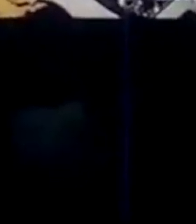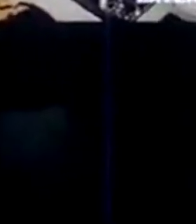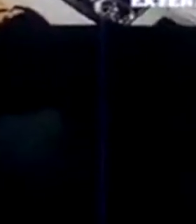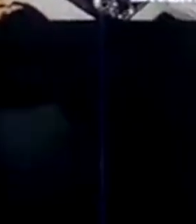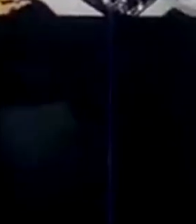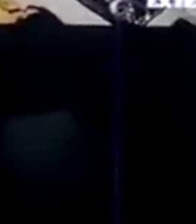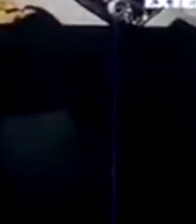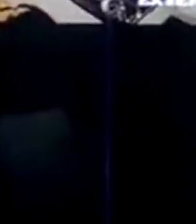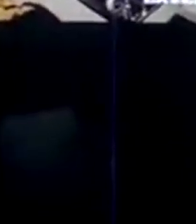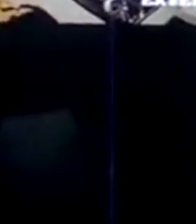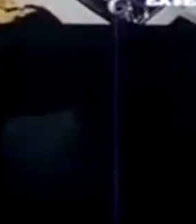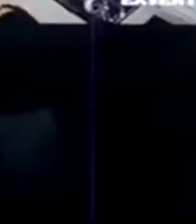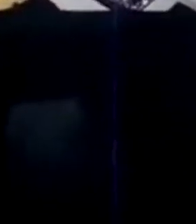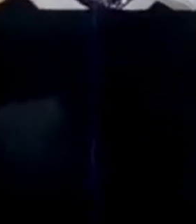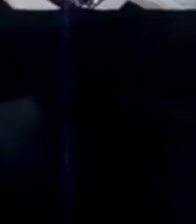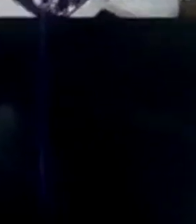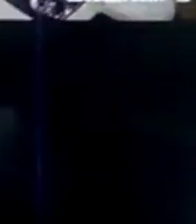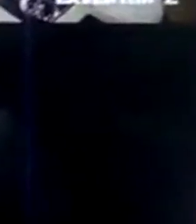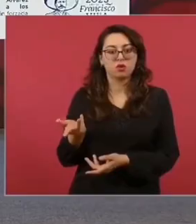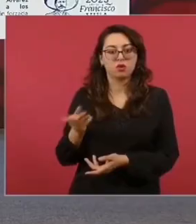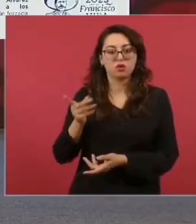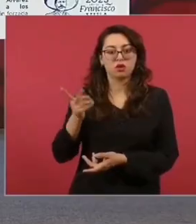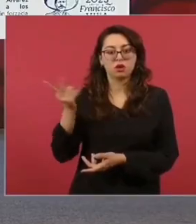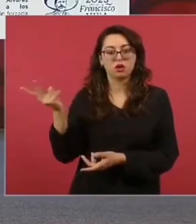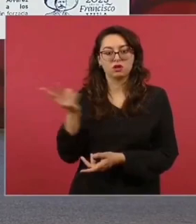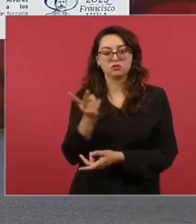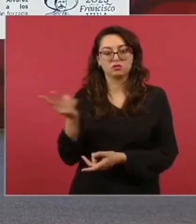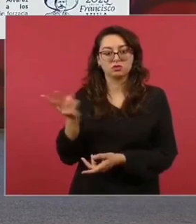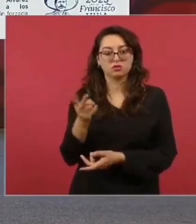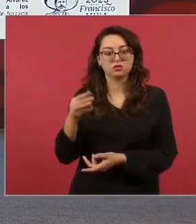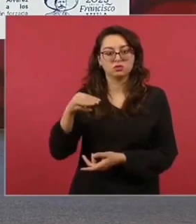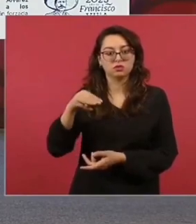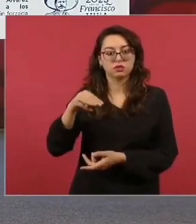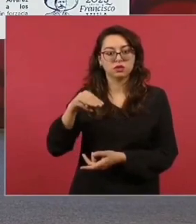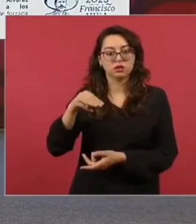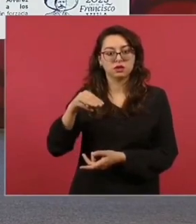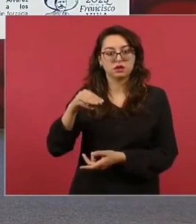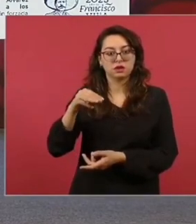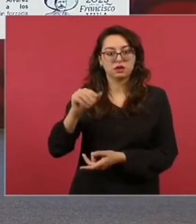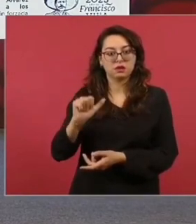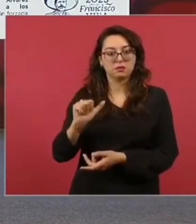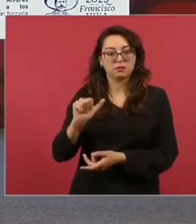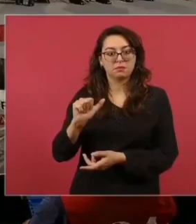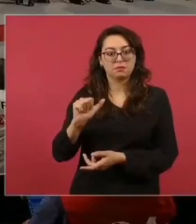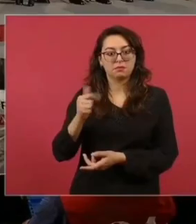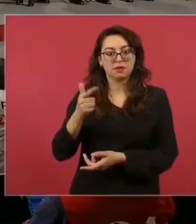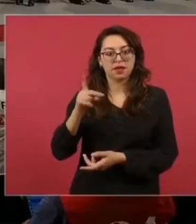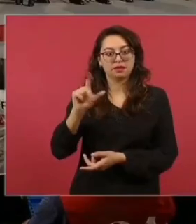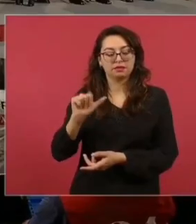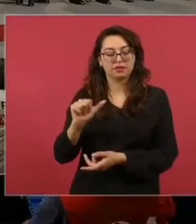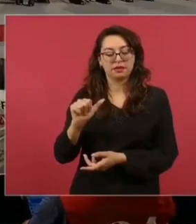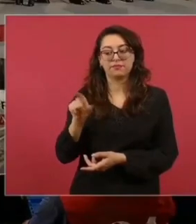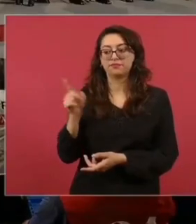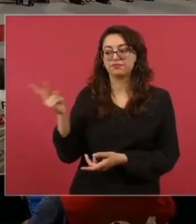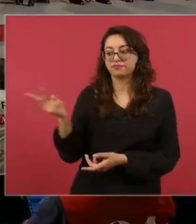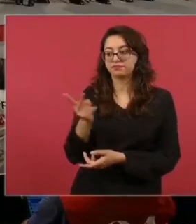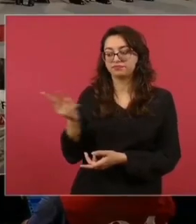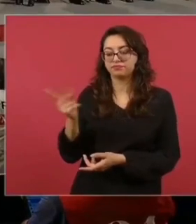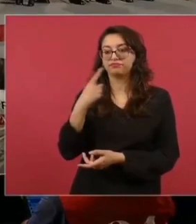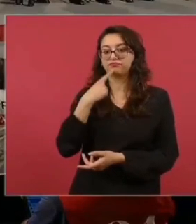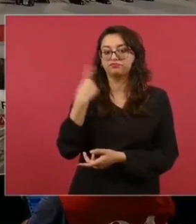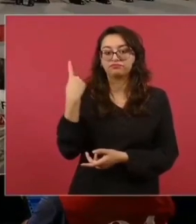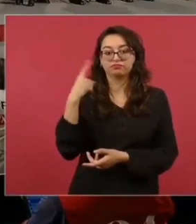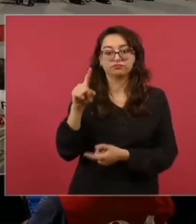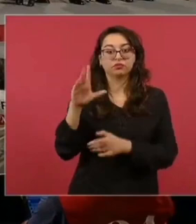delinquir contra el desaparecido pepenador. El caso es una queja contra la jueza de distrito